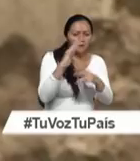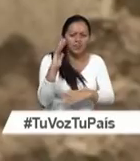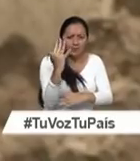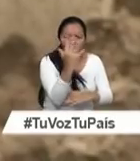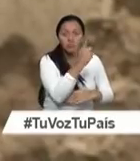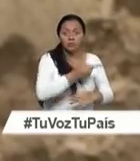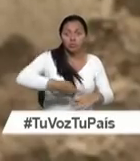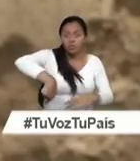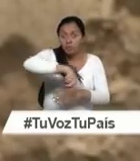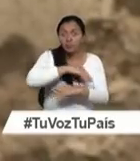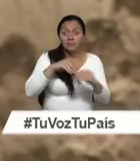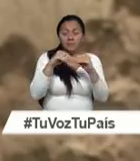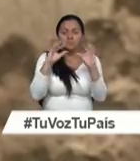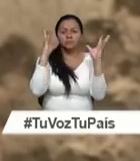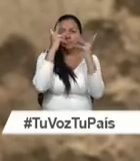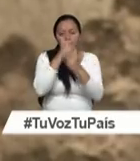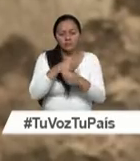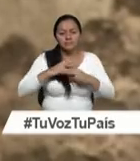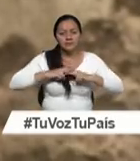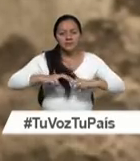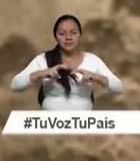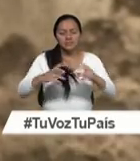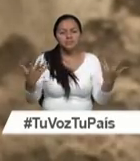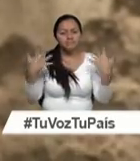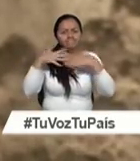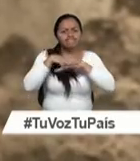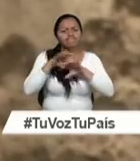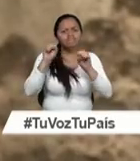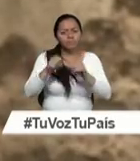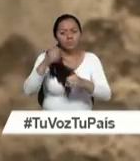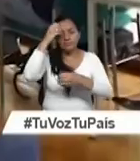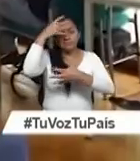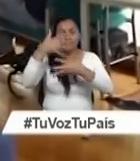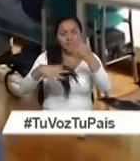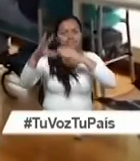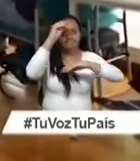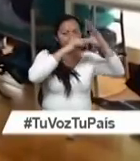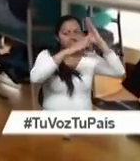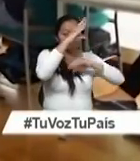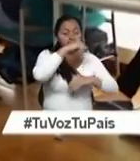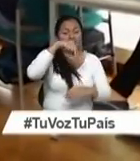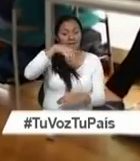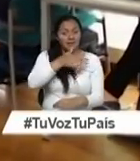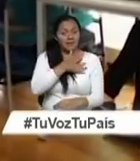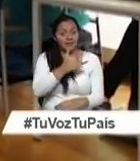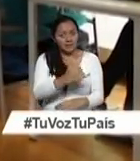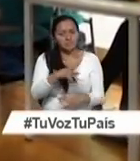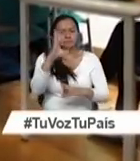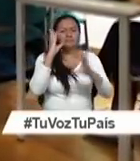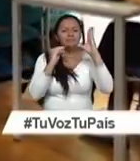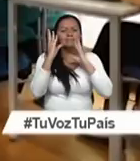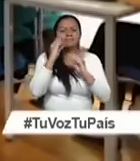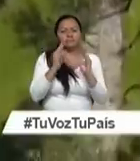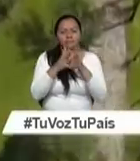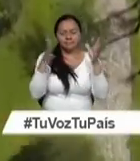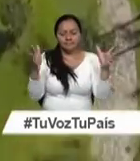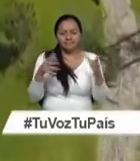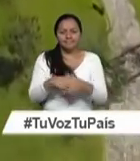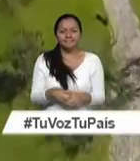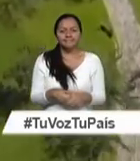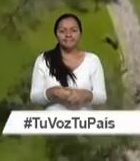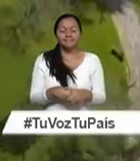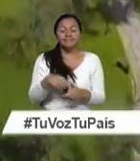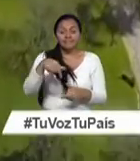espacio integral de investigación, un espacio integral de conocimiento. La misma ciudad es un espacio de experimentación.